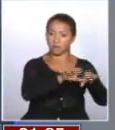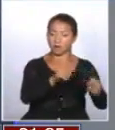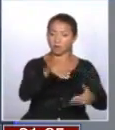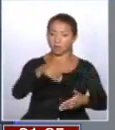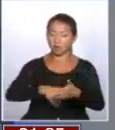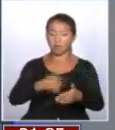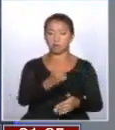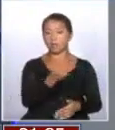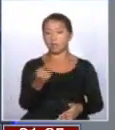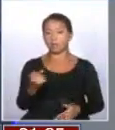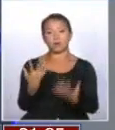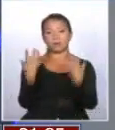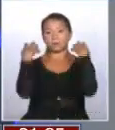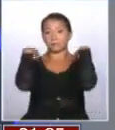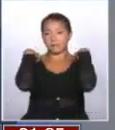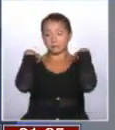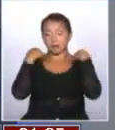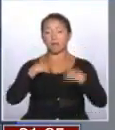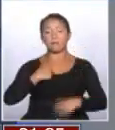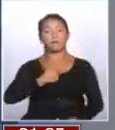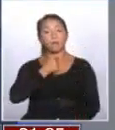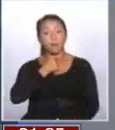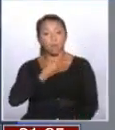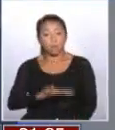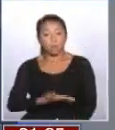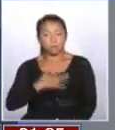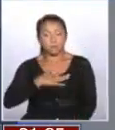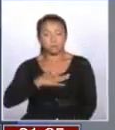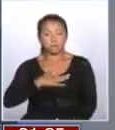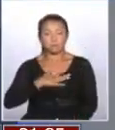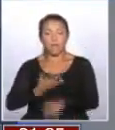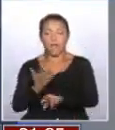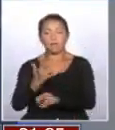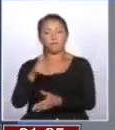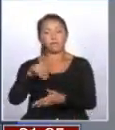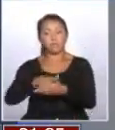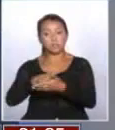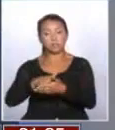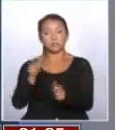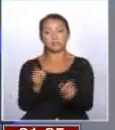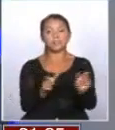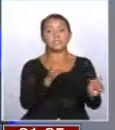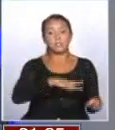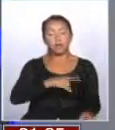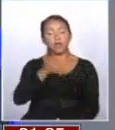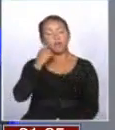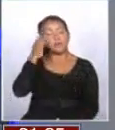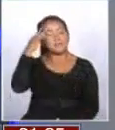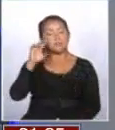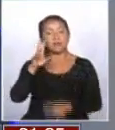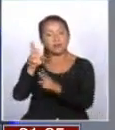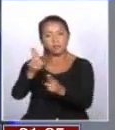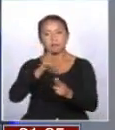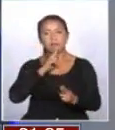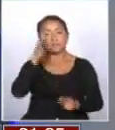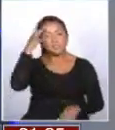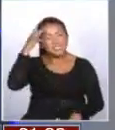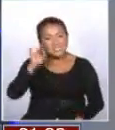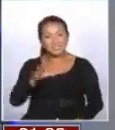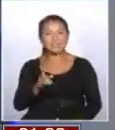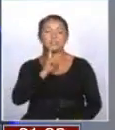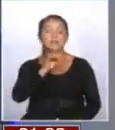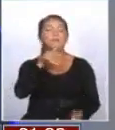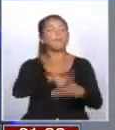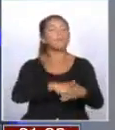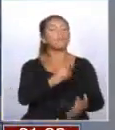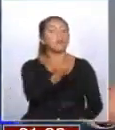momento en que cada uno se hace responsable. Por eso a mí me gusta, cuando hay una votación, los chilenos conocen cuál es el resultado de la votación y saben qué votó